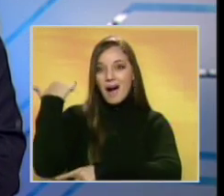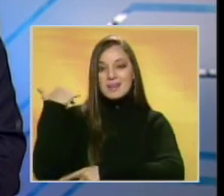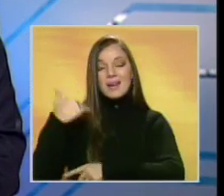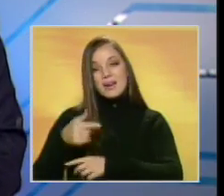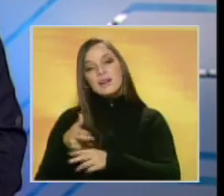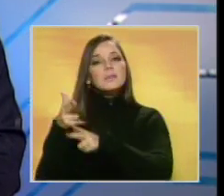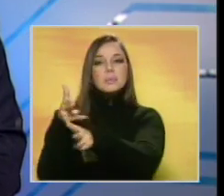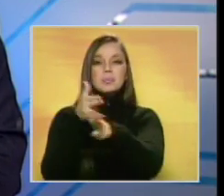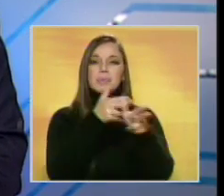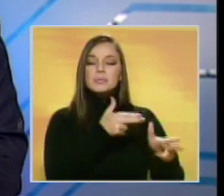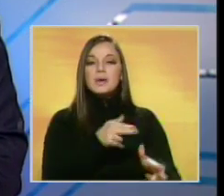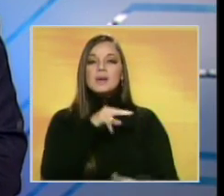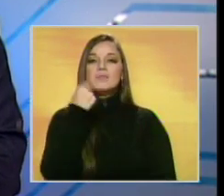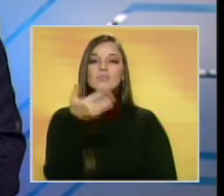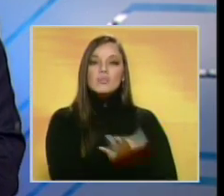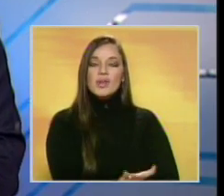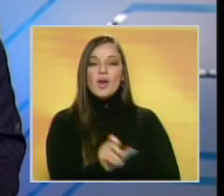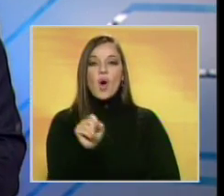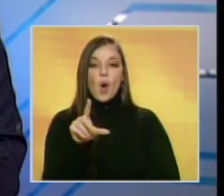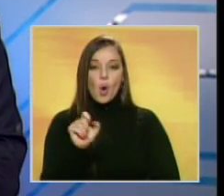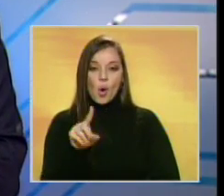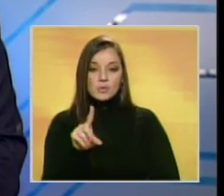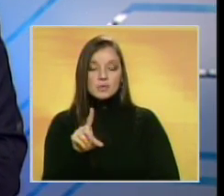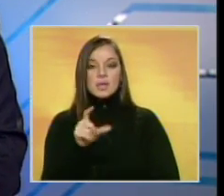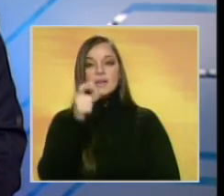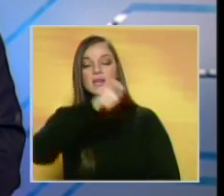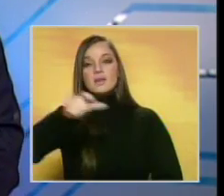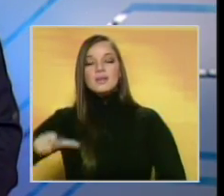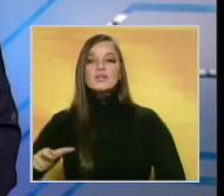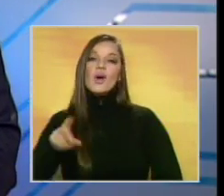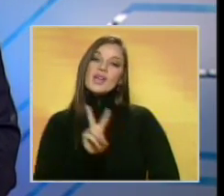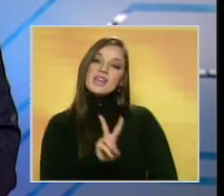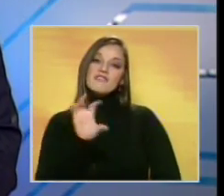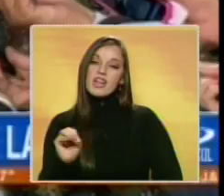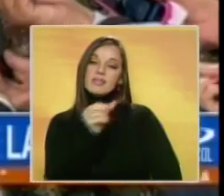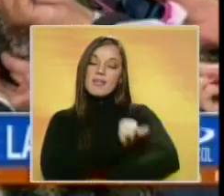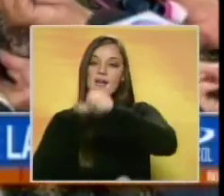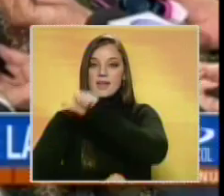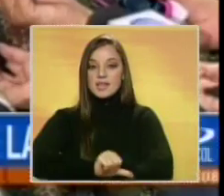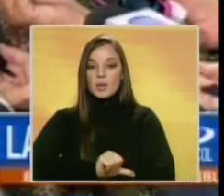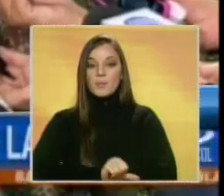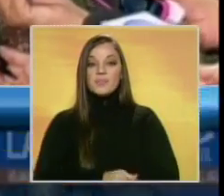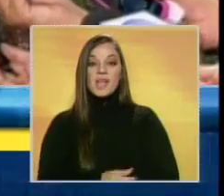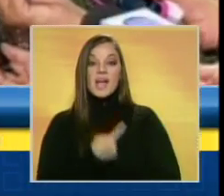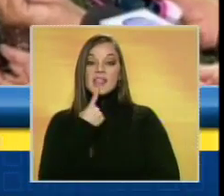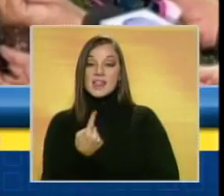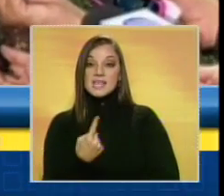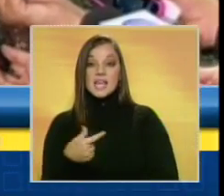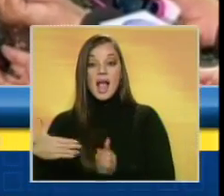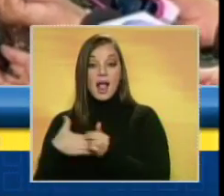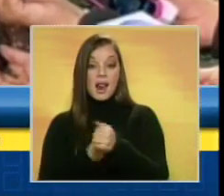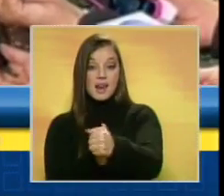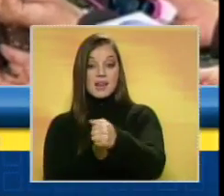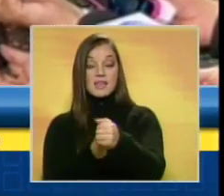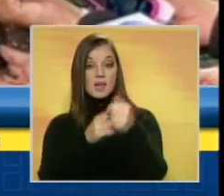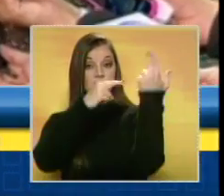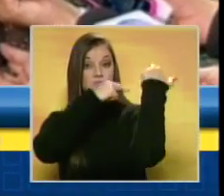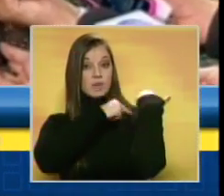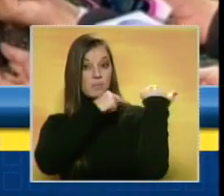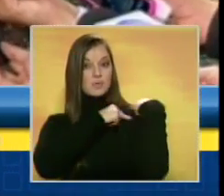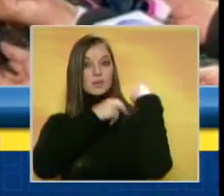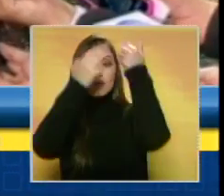11 soldados del ejército colombiano y 20 salieron heridos. Fuentes oficiales informaron que el líder guerrillero, con alias